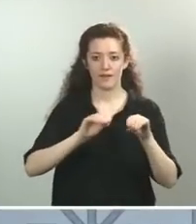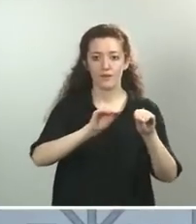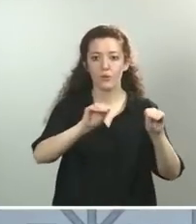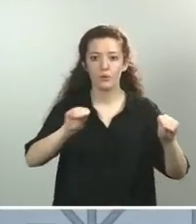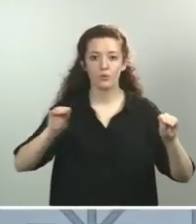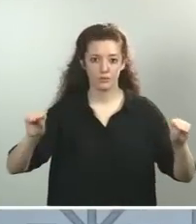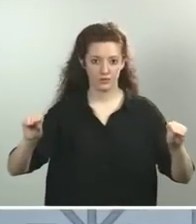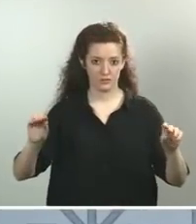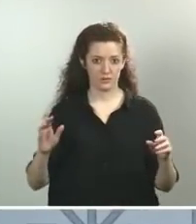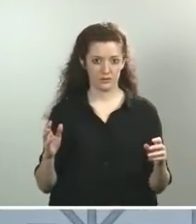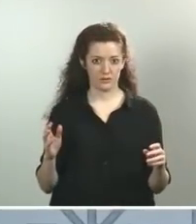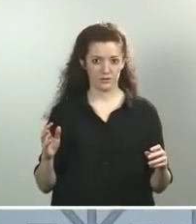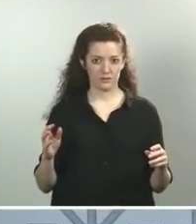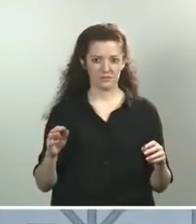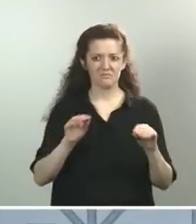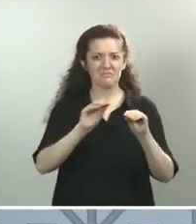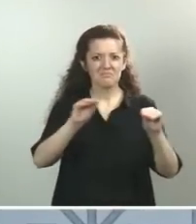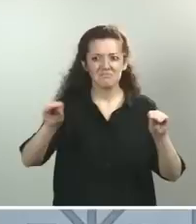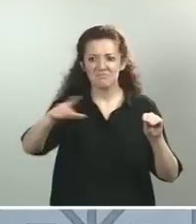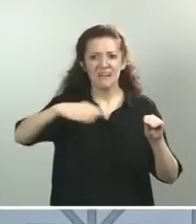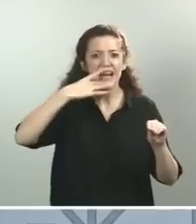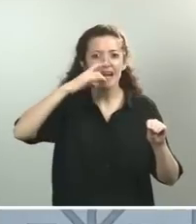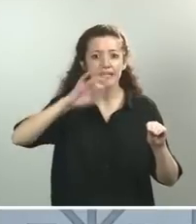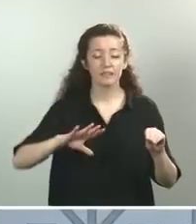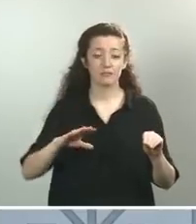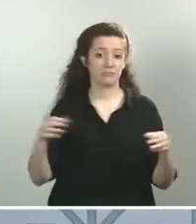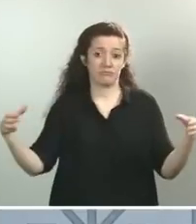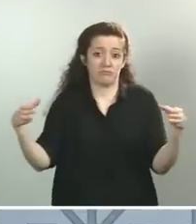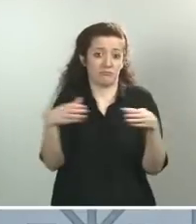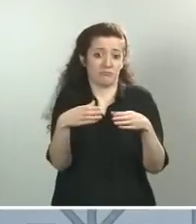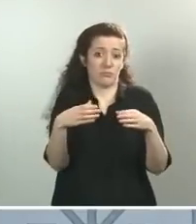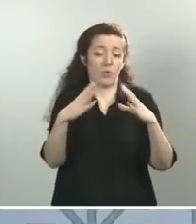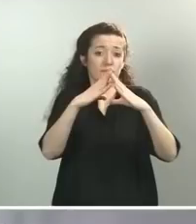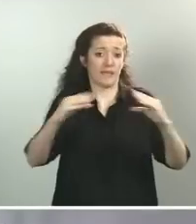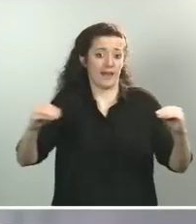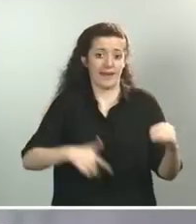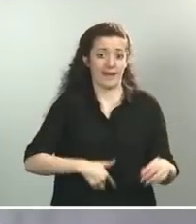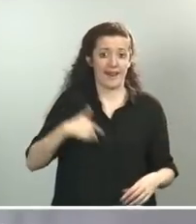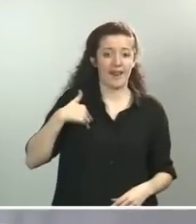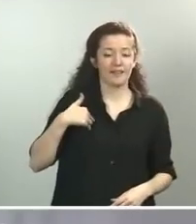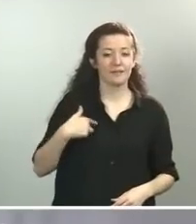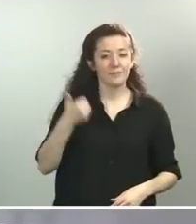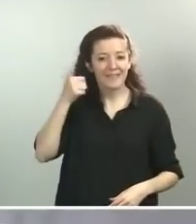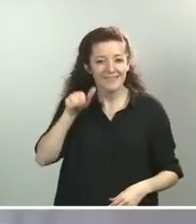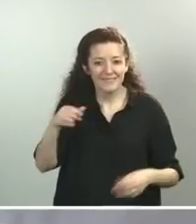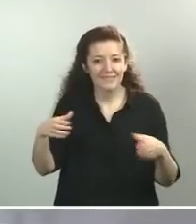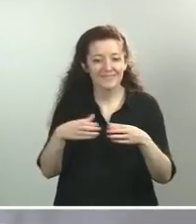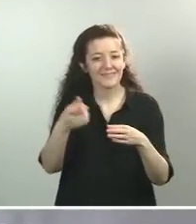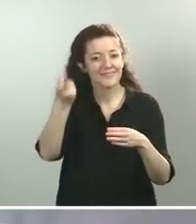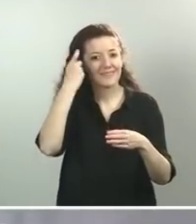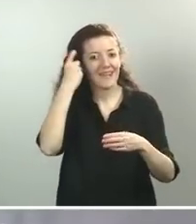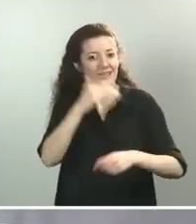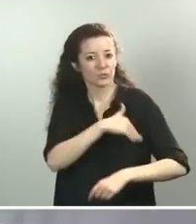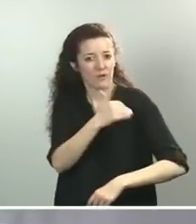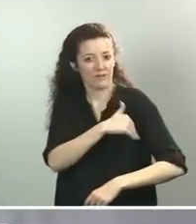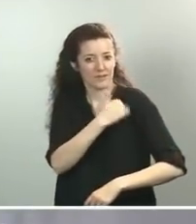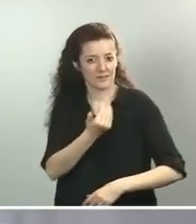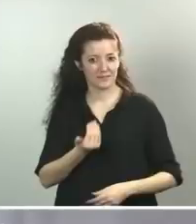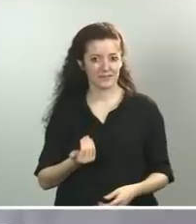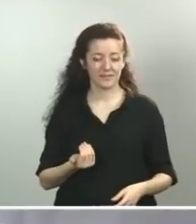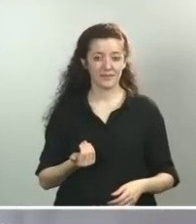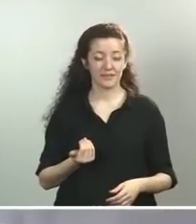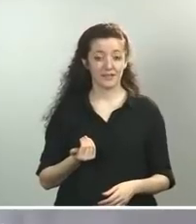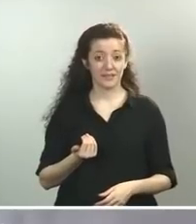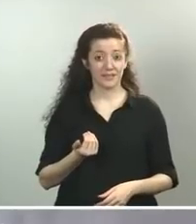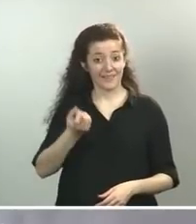ao conjunto da comunidade universitaria e moi particularmente aos estudiantes. Os estudiantes han demostrado unha capacidade de adaptación,